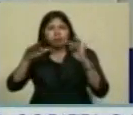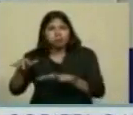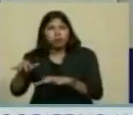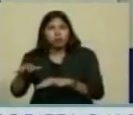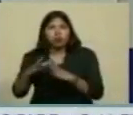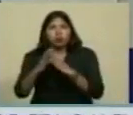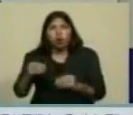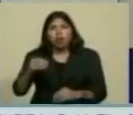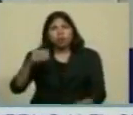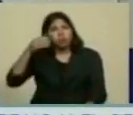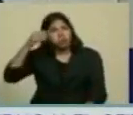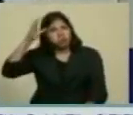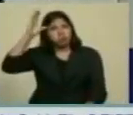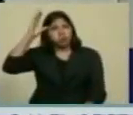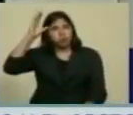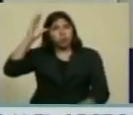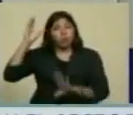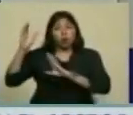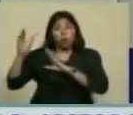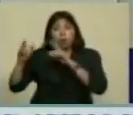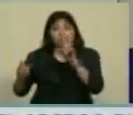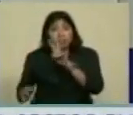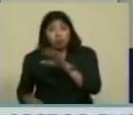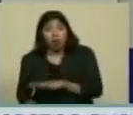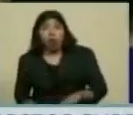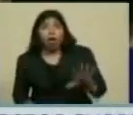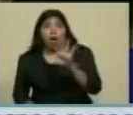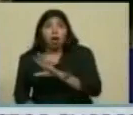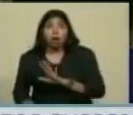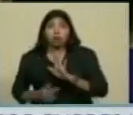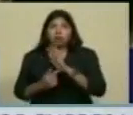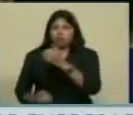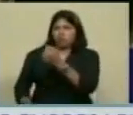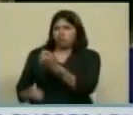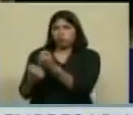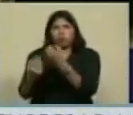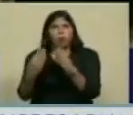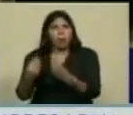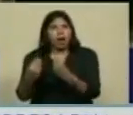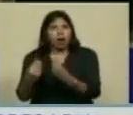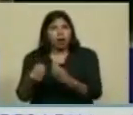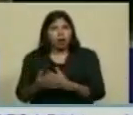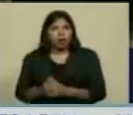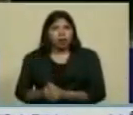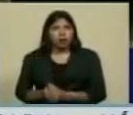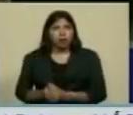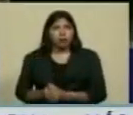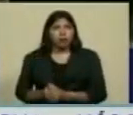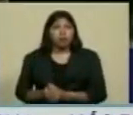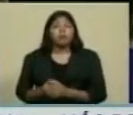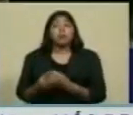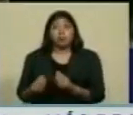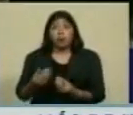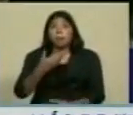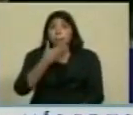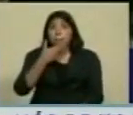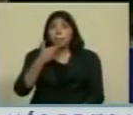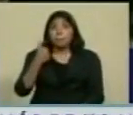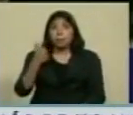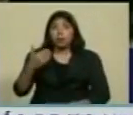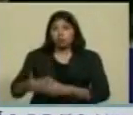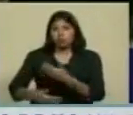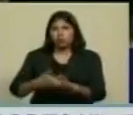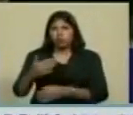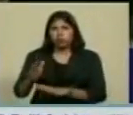y potencialidades de nuestro pueblo se expresan en favor de la necesidad de consolidar nuestro bien más preciado como lo es